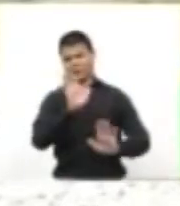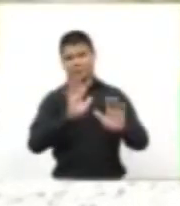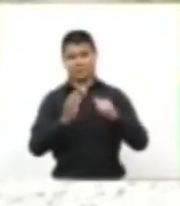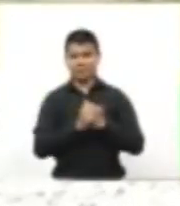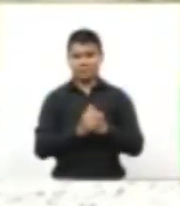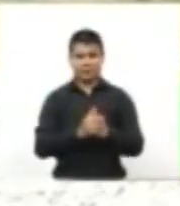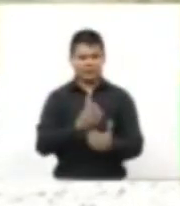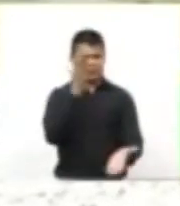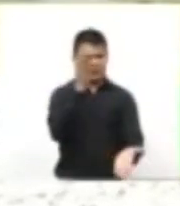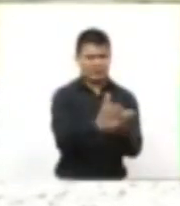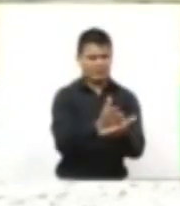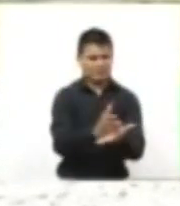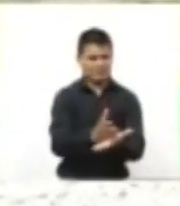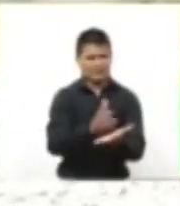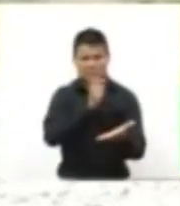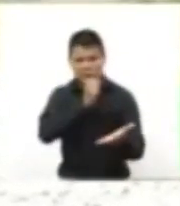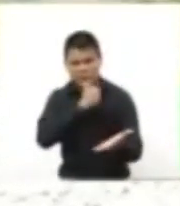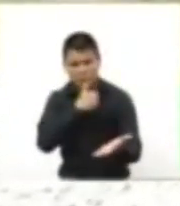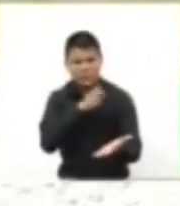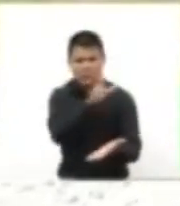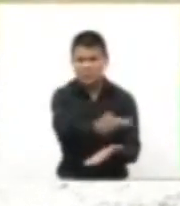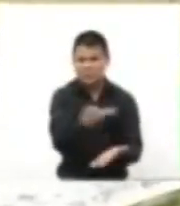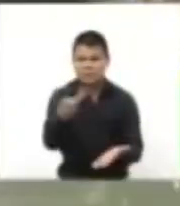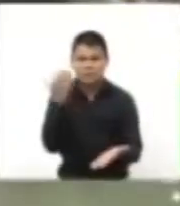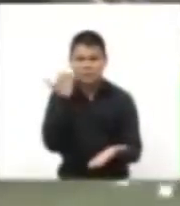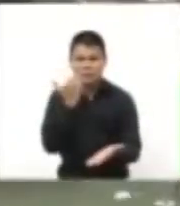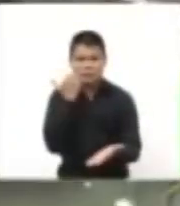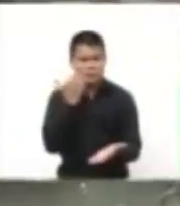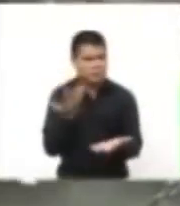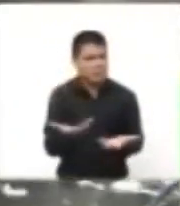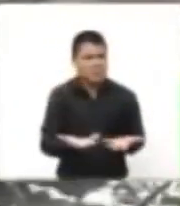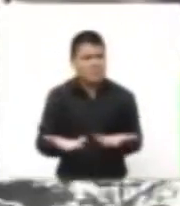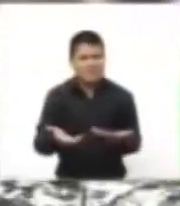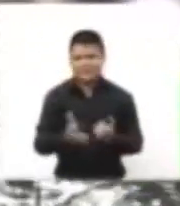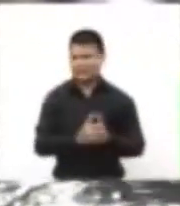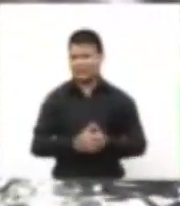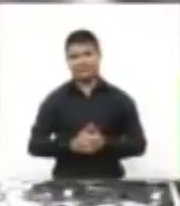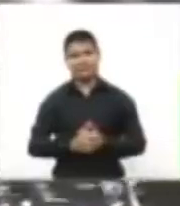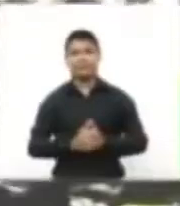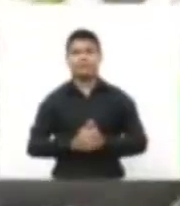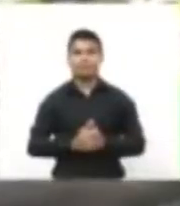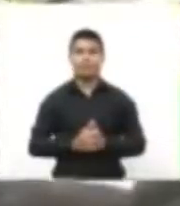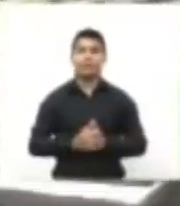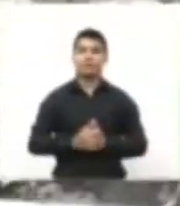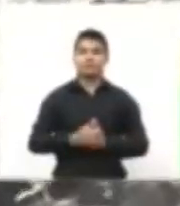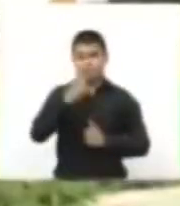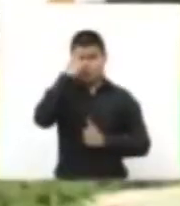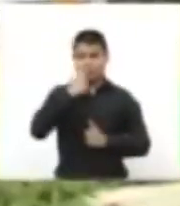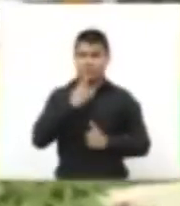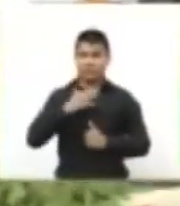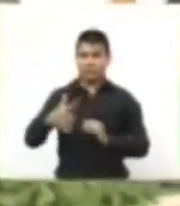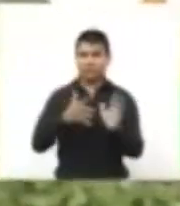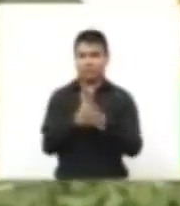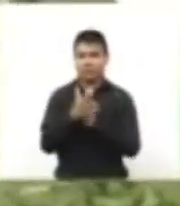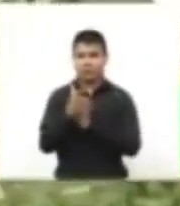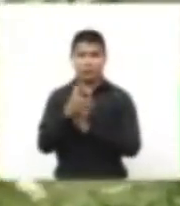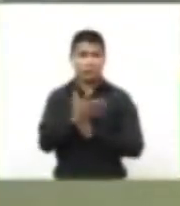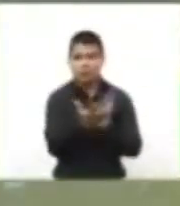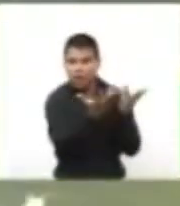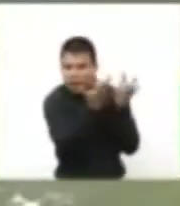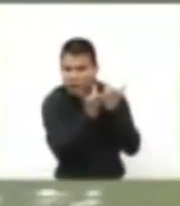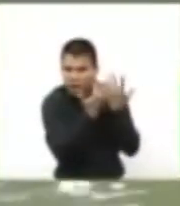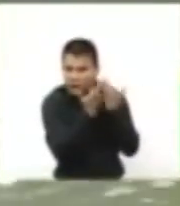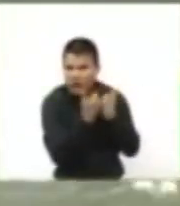de crueldad de asesinar tres mujeres indefensas. El alcalde del distrito de Santa Marta ofreció 30 millones de pesos de recompensa para